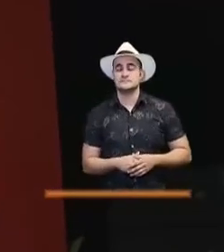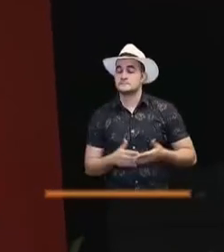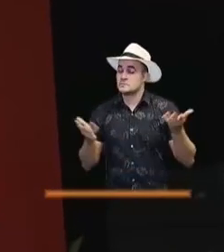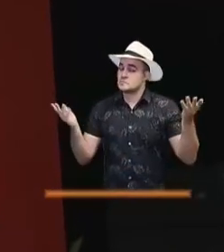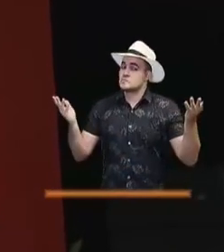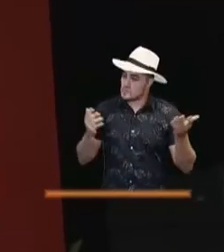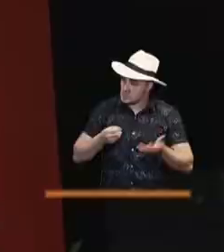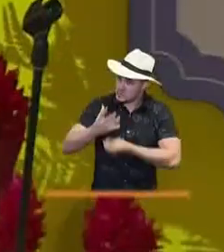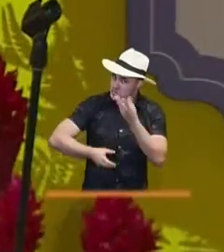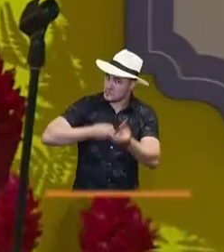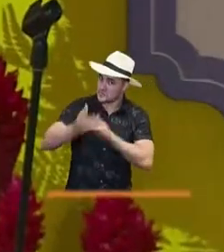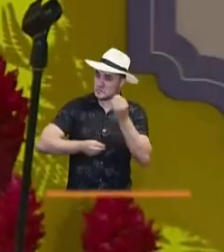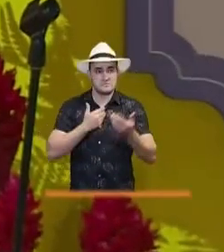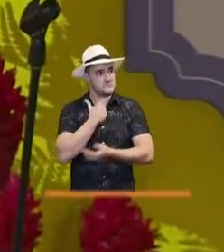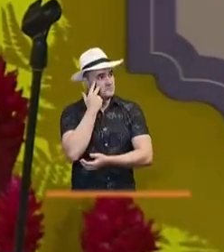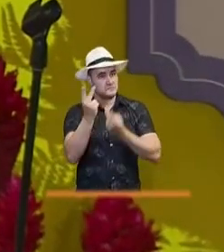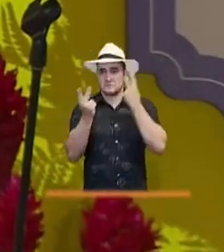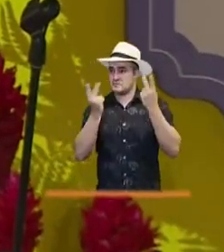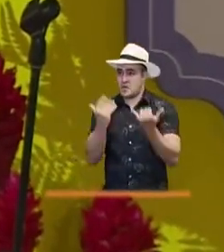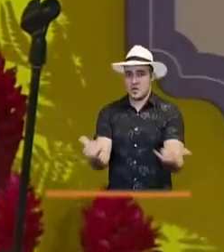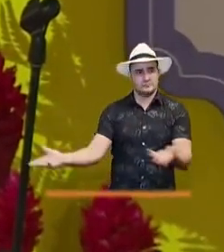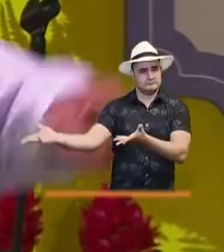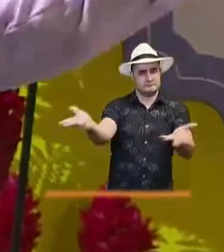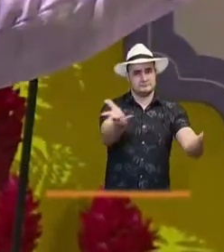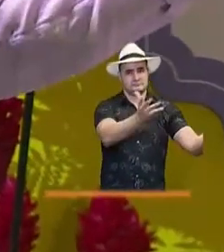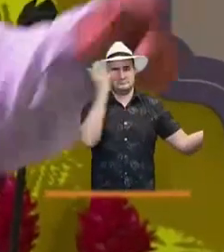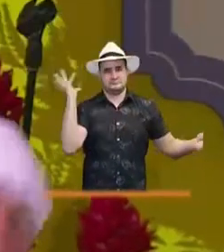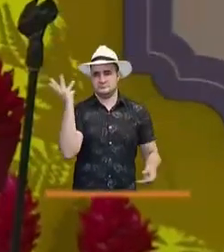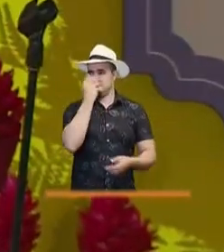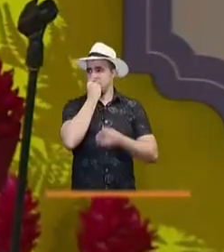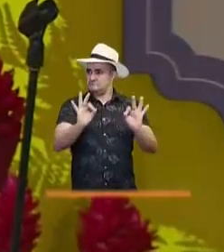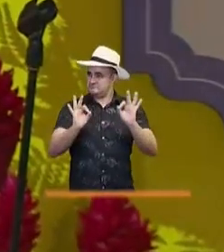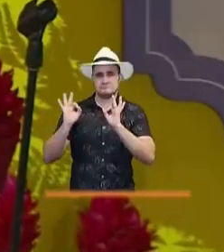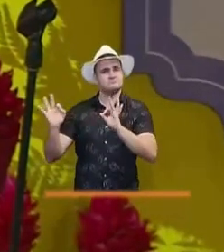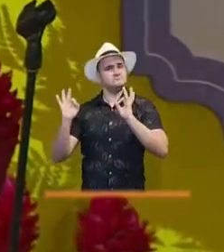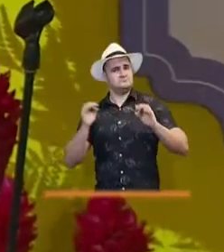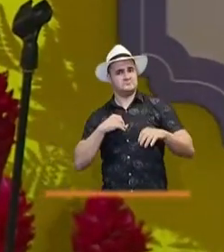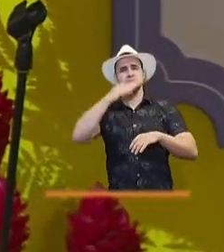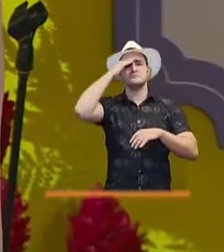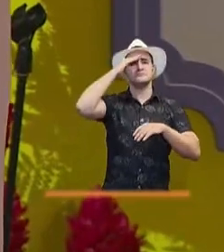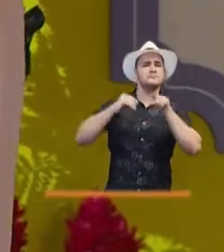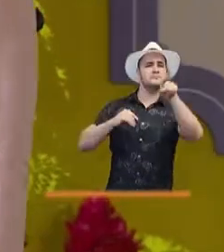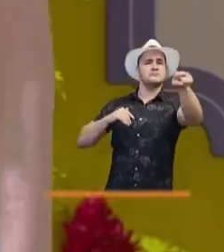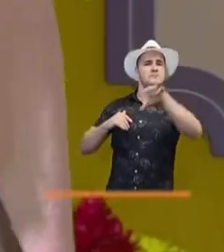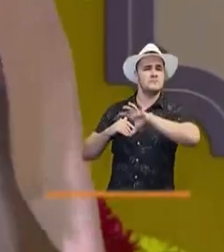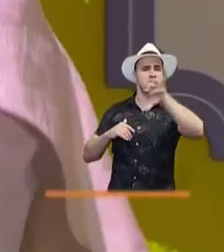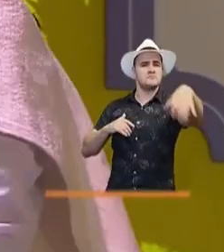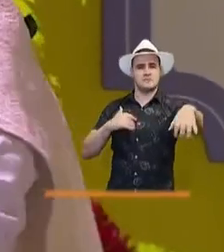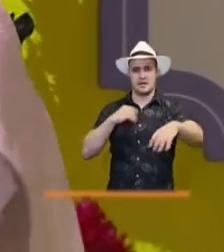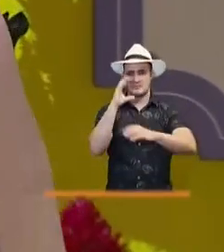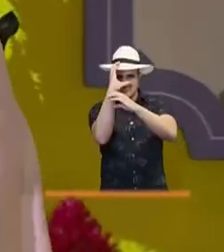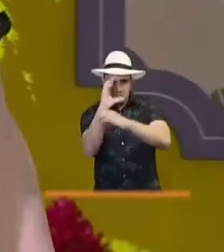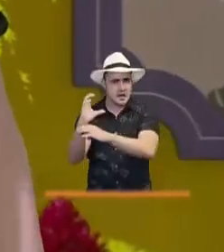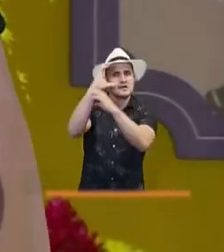Vea qué bonito todo, va a acabar cuadrando el cuento. Al frente yo tengo el lente